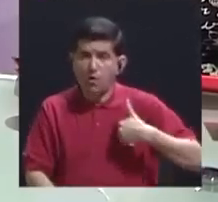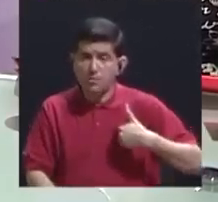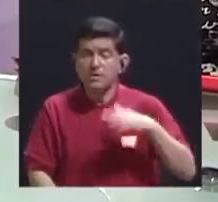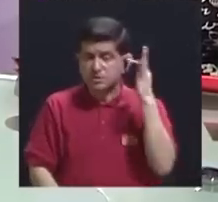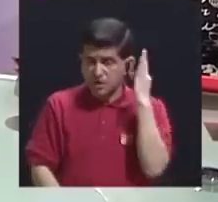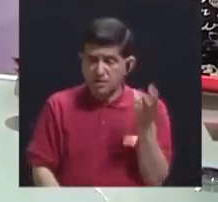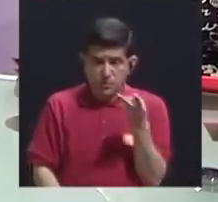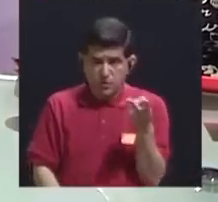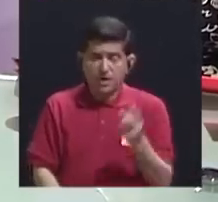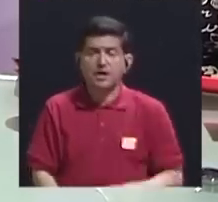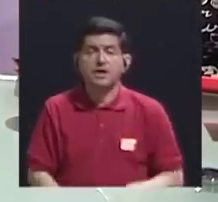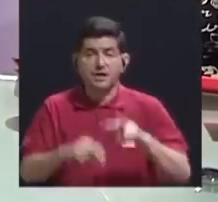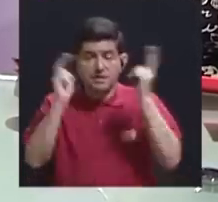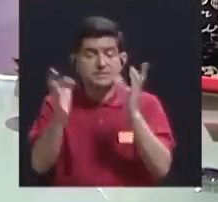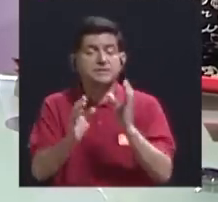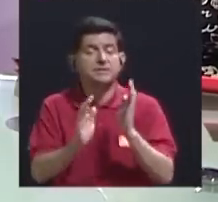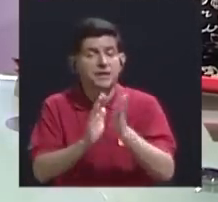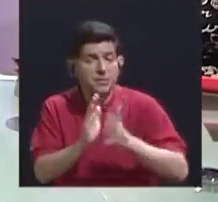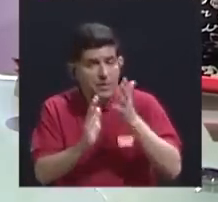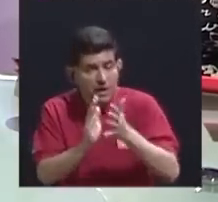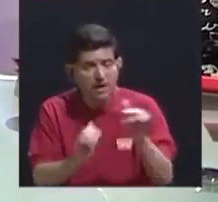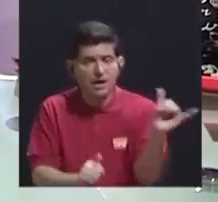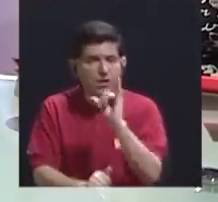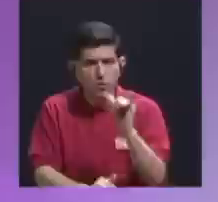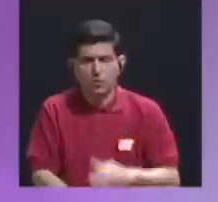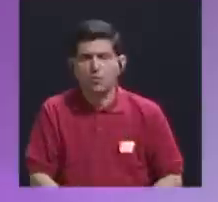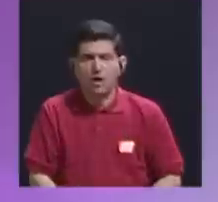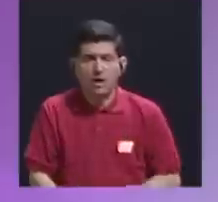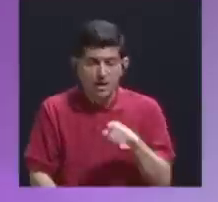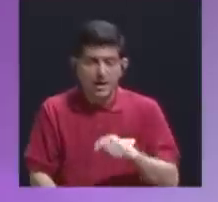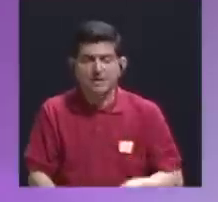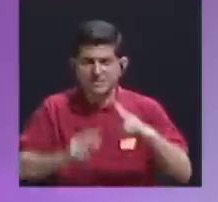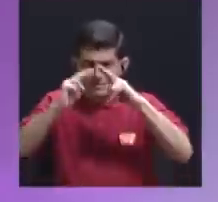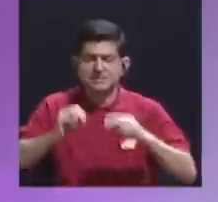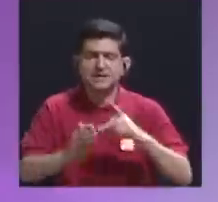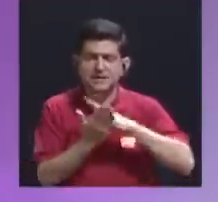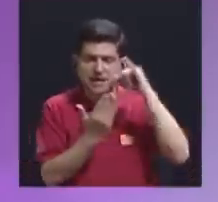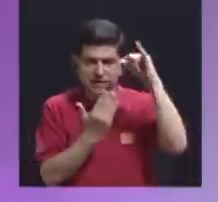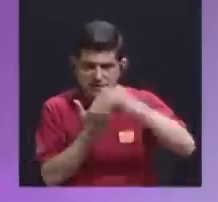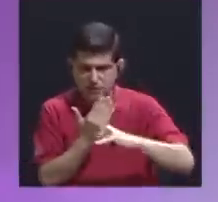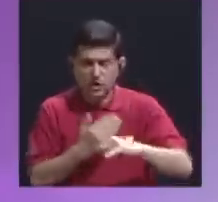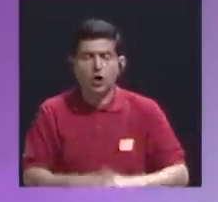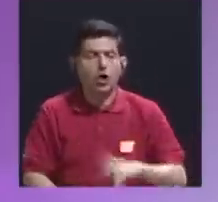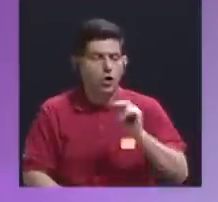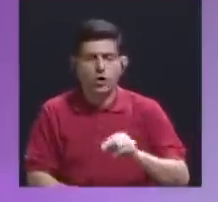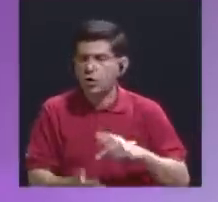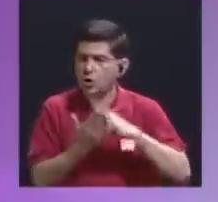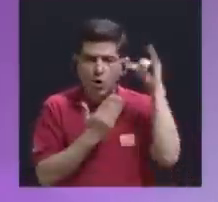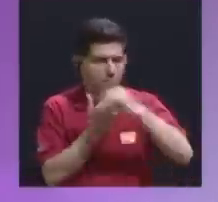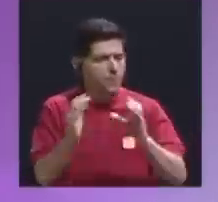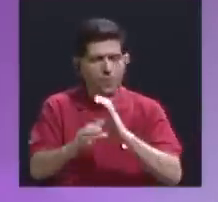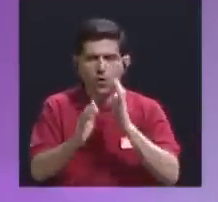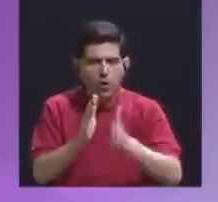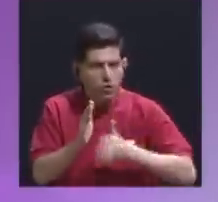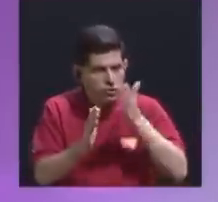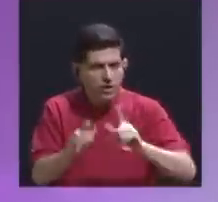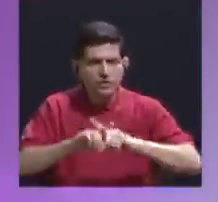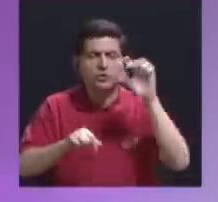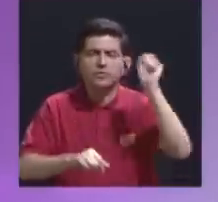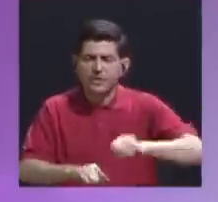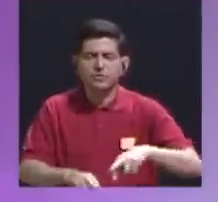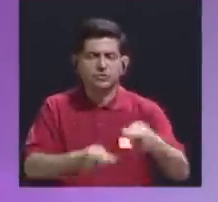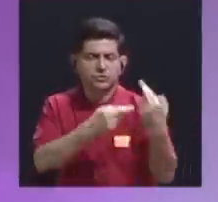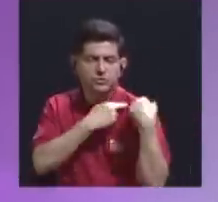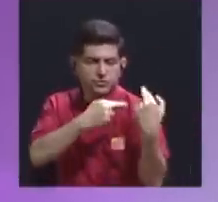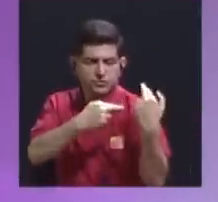mujeres y el tema del cuido es un tema también que se toca en este proyecto aunque no es un proyecto de cuido pero si se toca como una